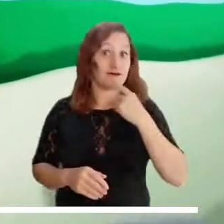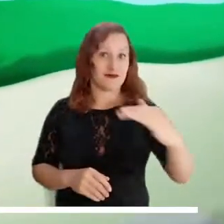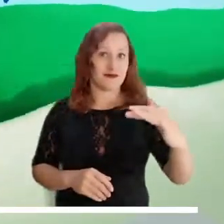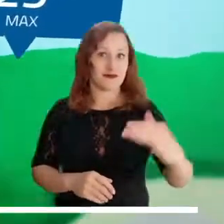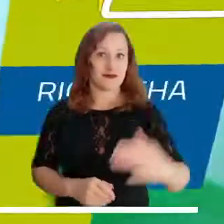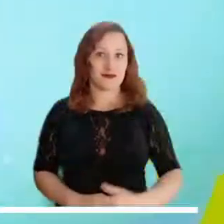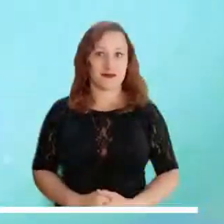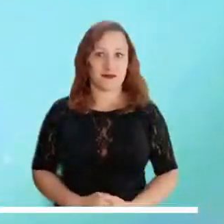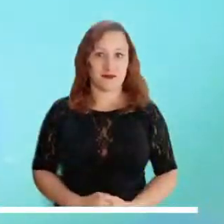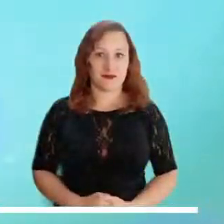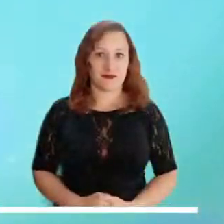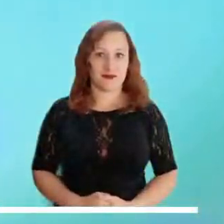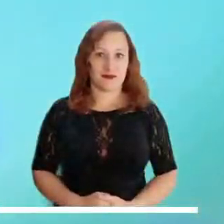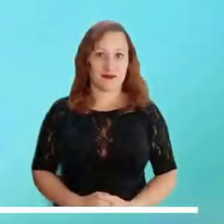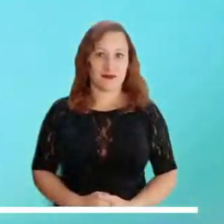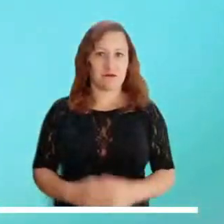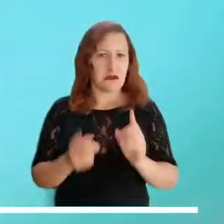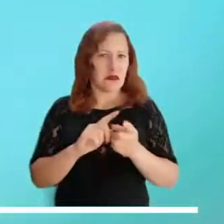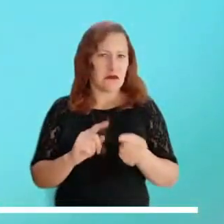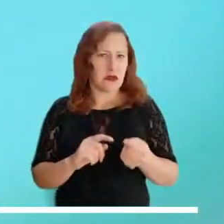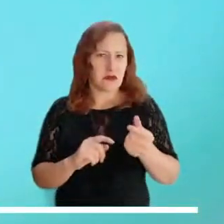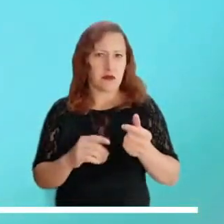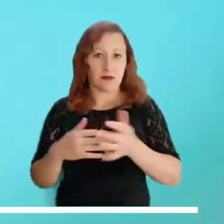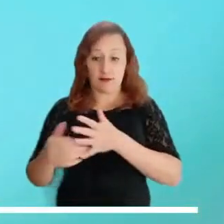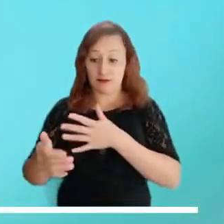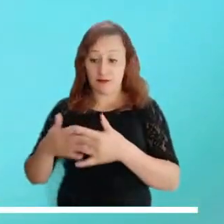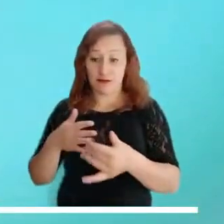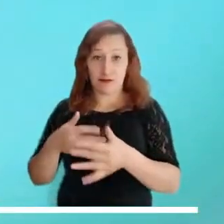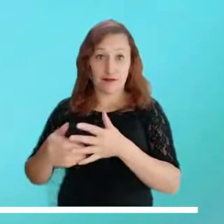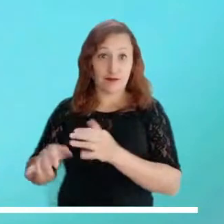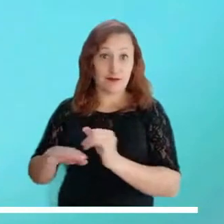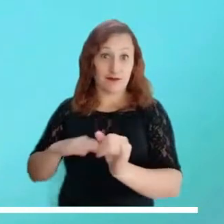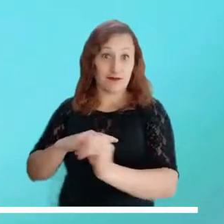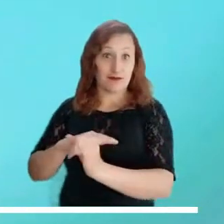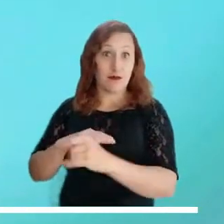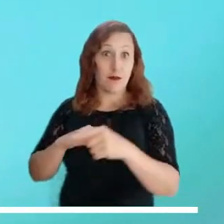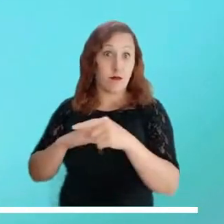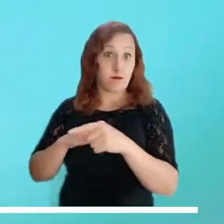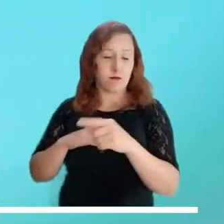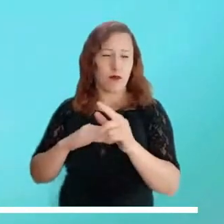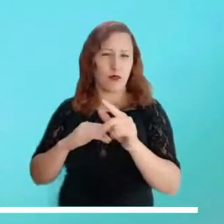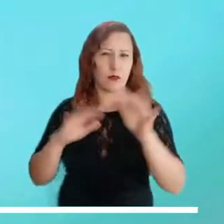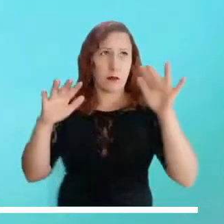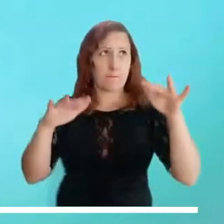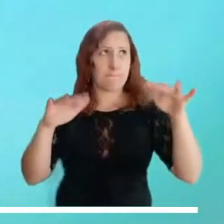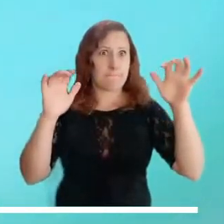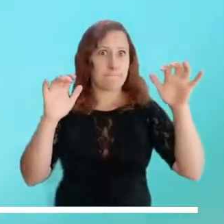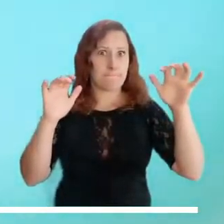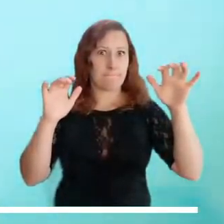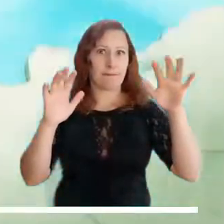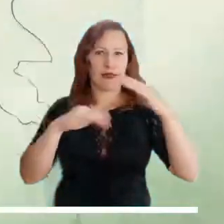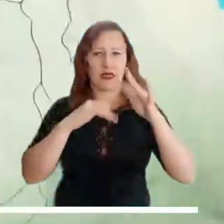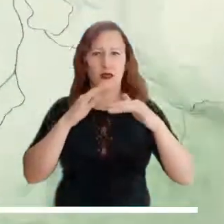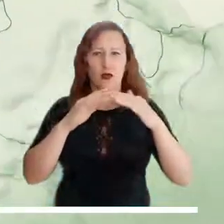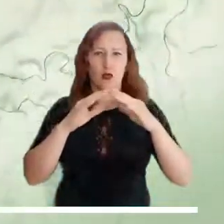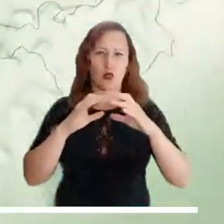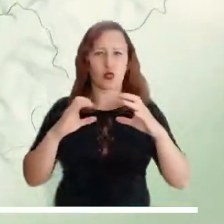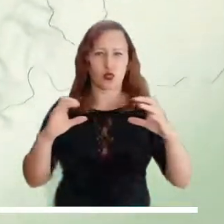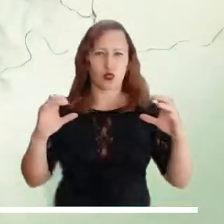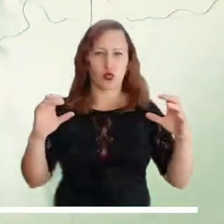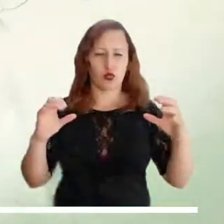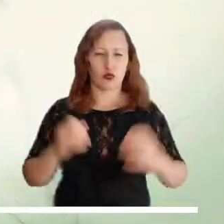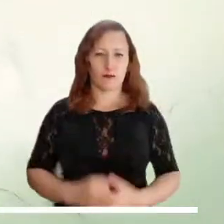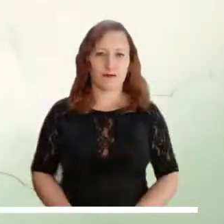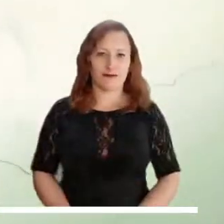Nevada. Pocos cambios se advierten en el archipiélago de San Andrés y Providencia, donde los pronósticos anuncian condiciones secas y